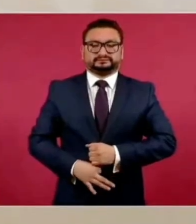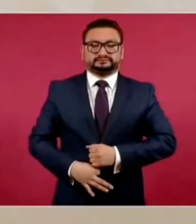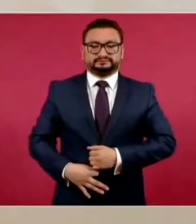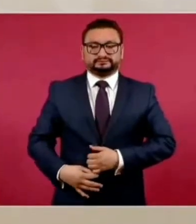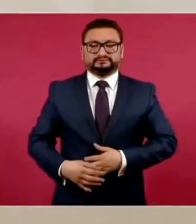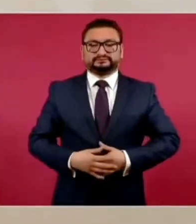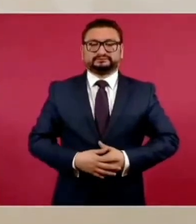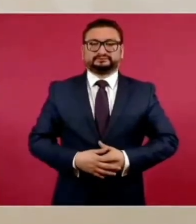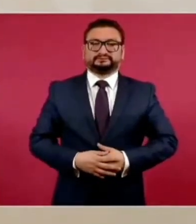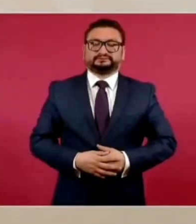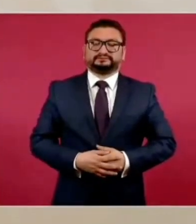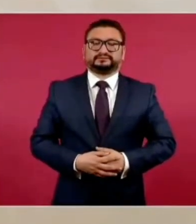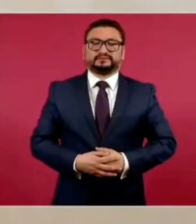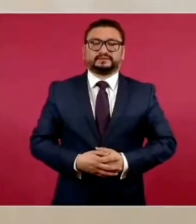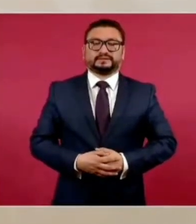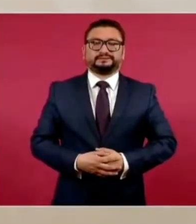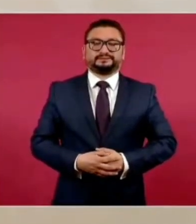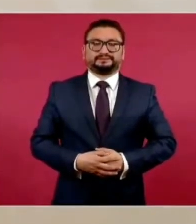era una